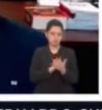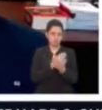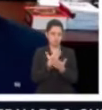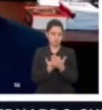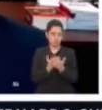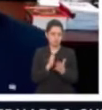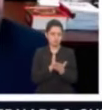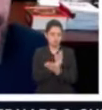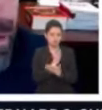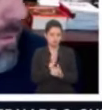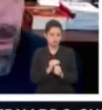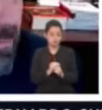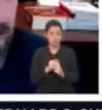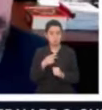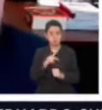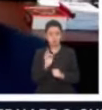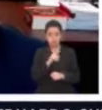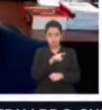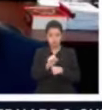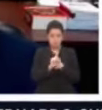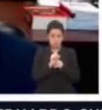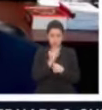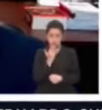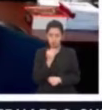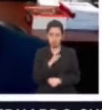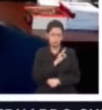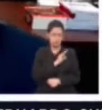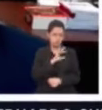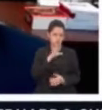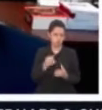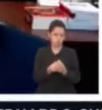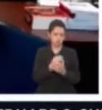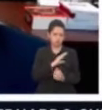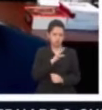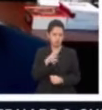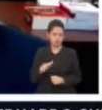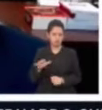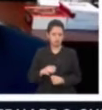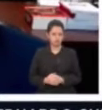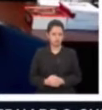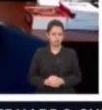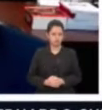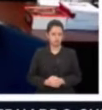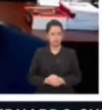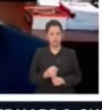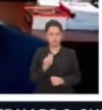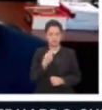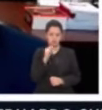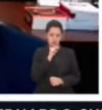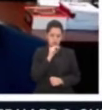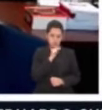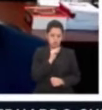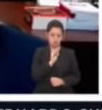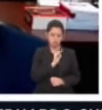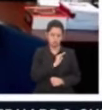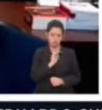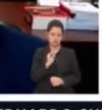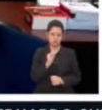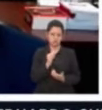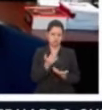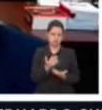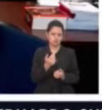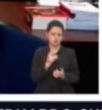campaña funcionarios de partidos políticos y esto se ve que va a seguir aumentando luego